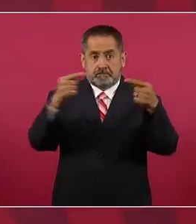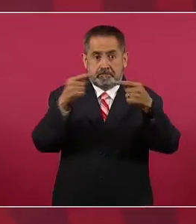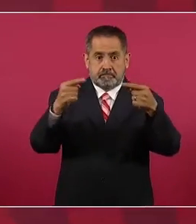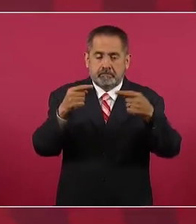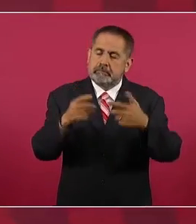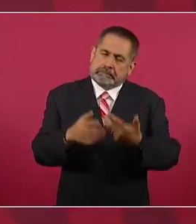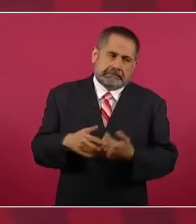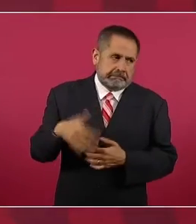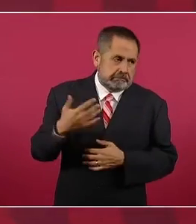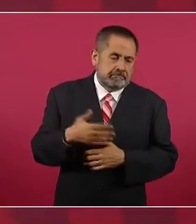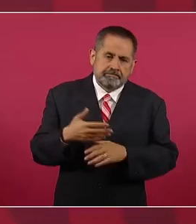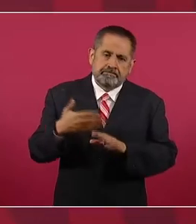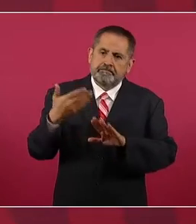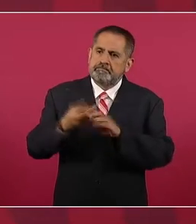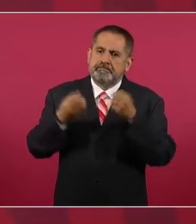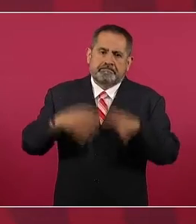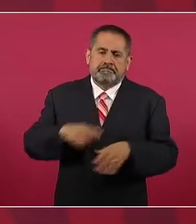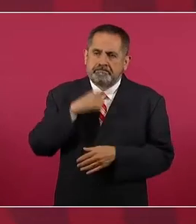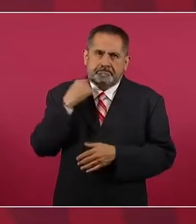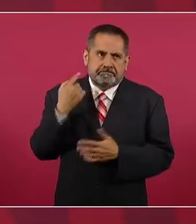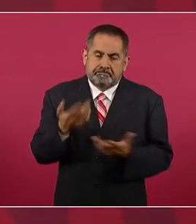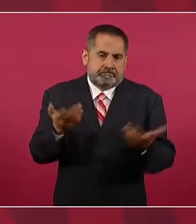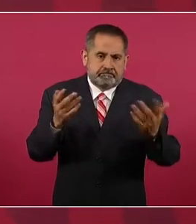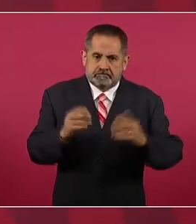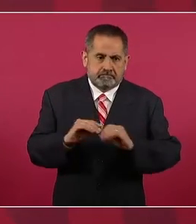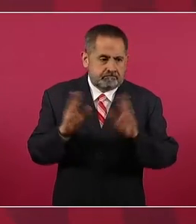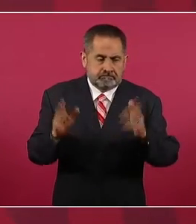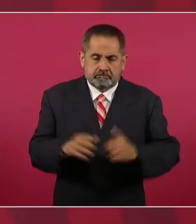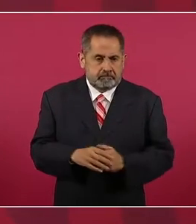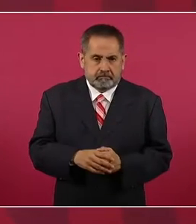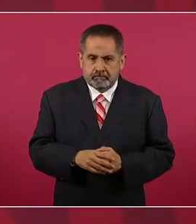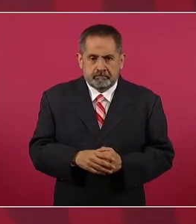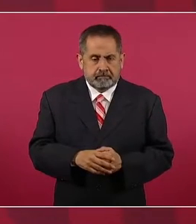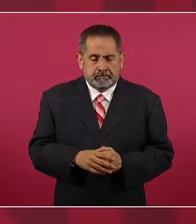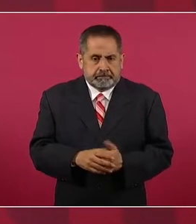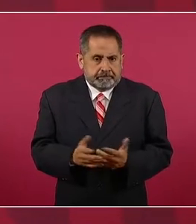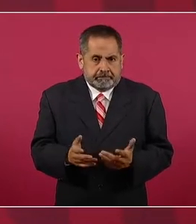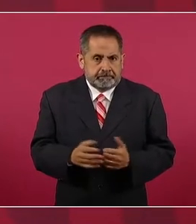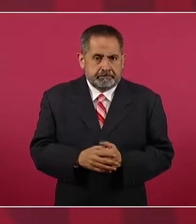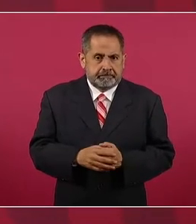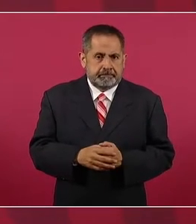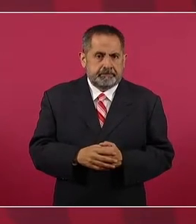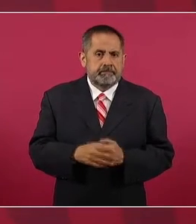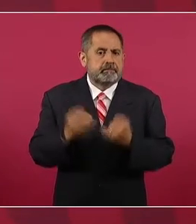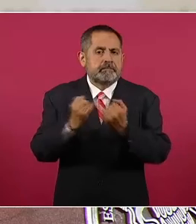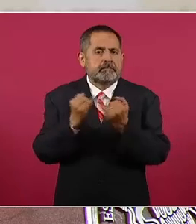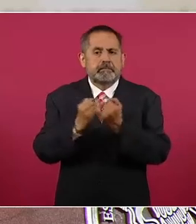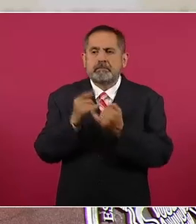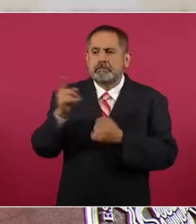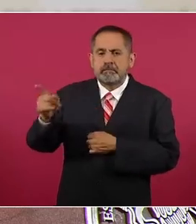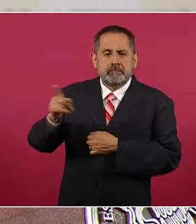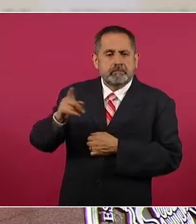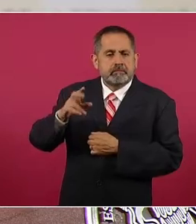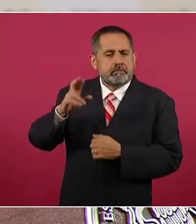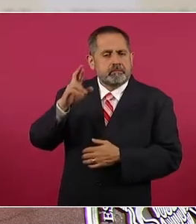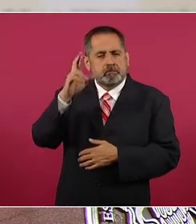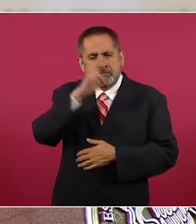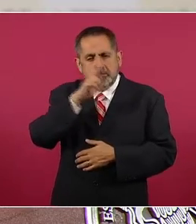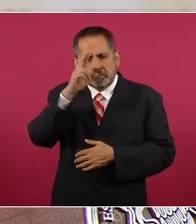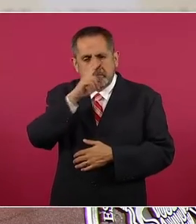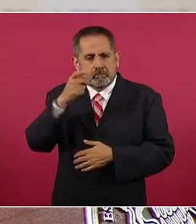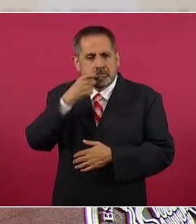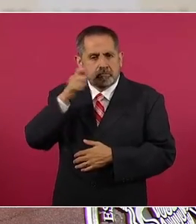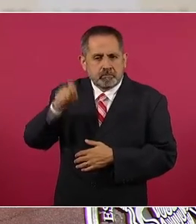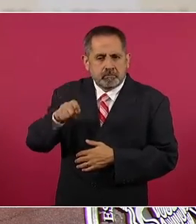afecta. ¿Cómo afecta la guerra de Rusia